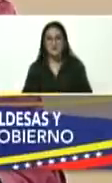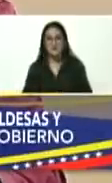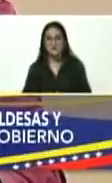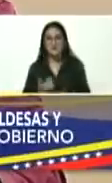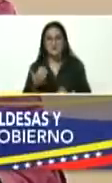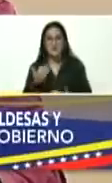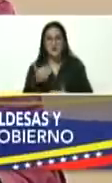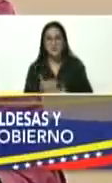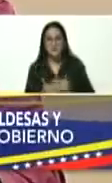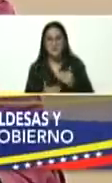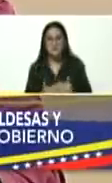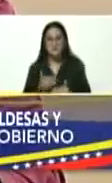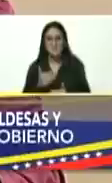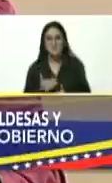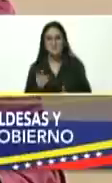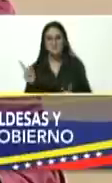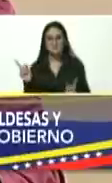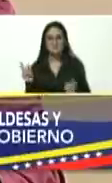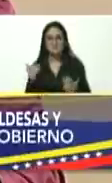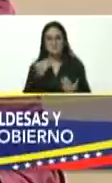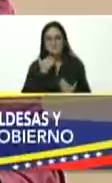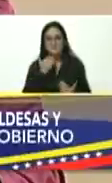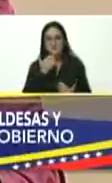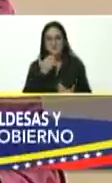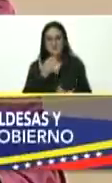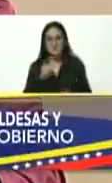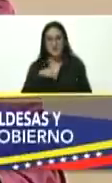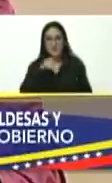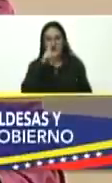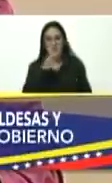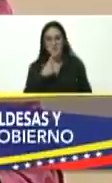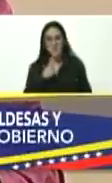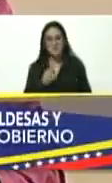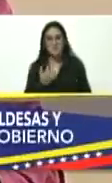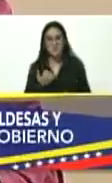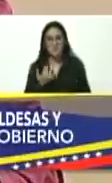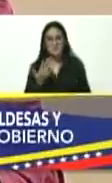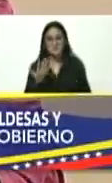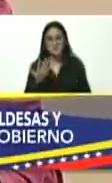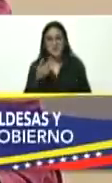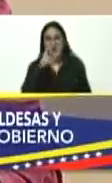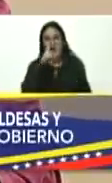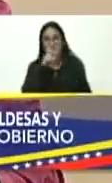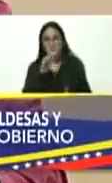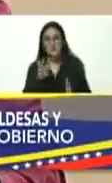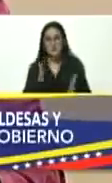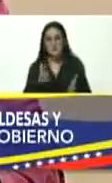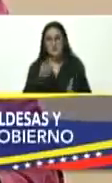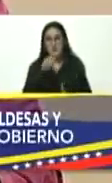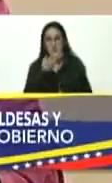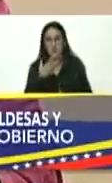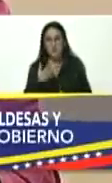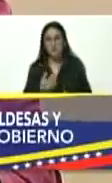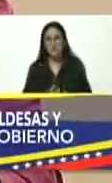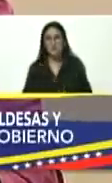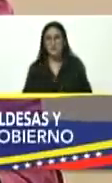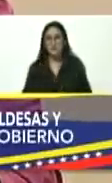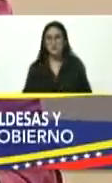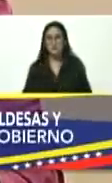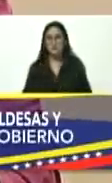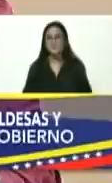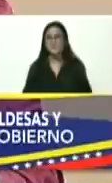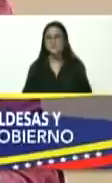cada vez más nosotros este año dijimos bueno como el año está está bueno el año